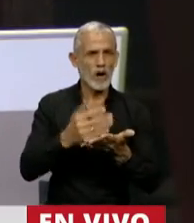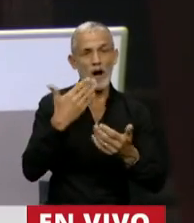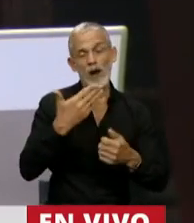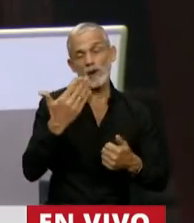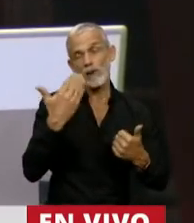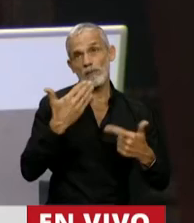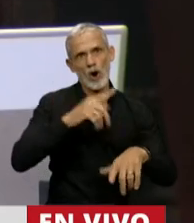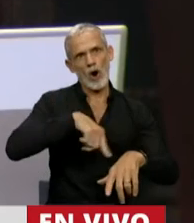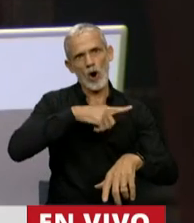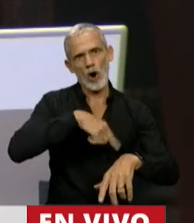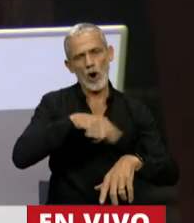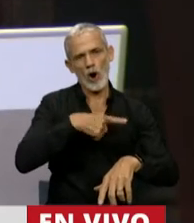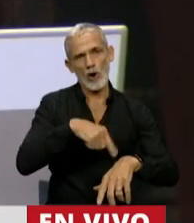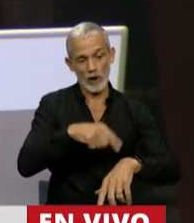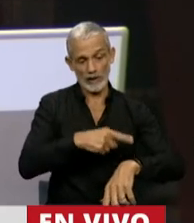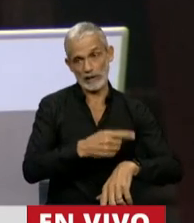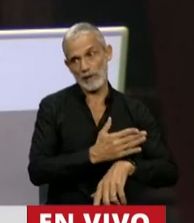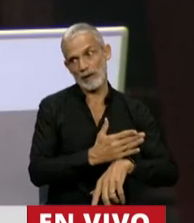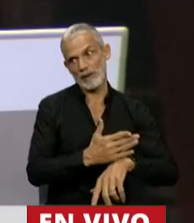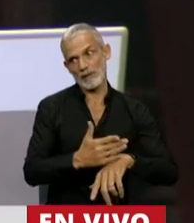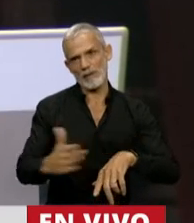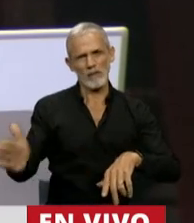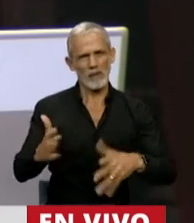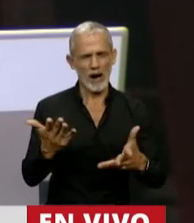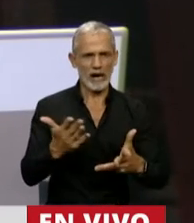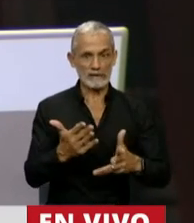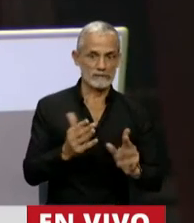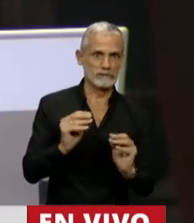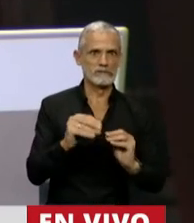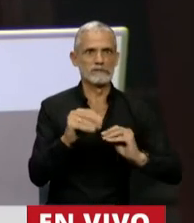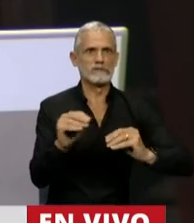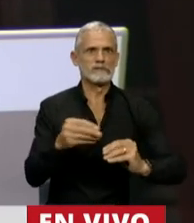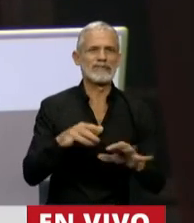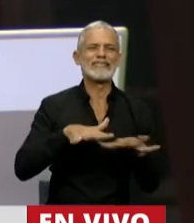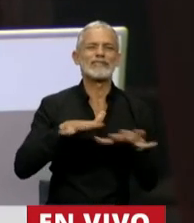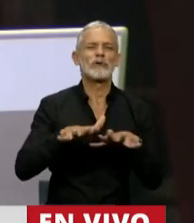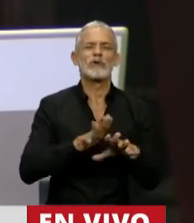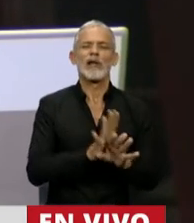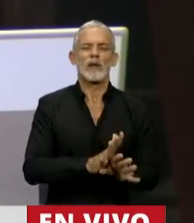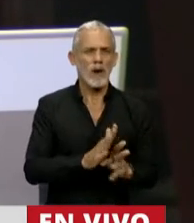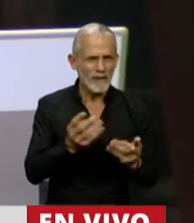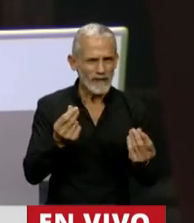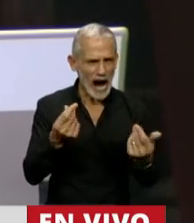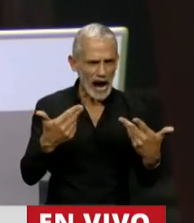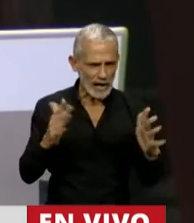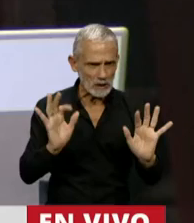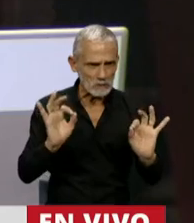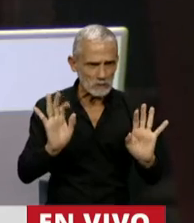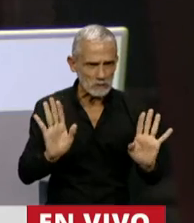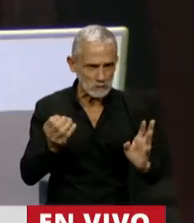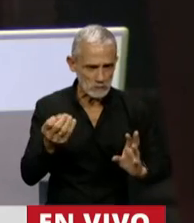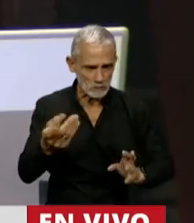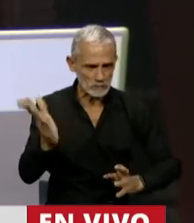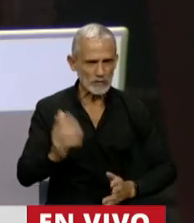durante horas para que puedan pasar los tiempos y cubrir determinado tipo de situaciones esto es válido se puede hacer